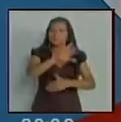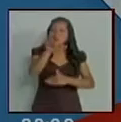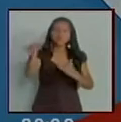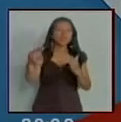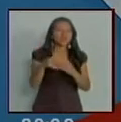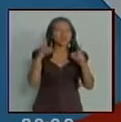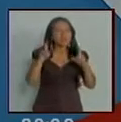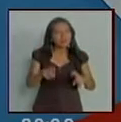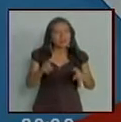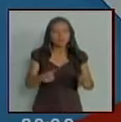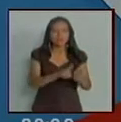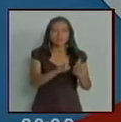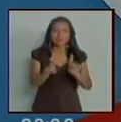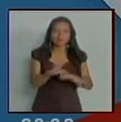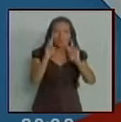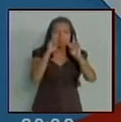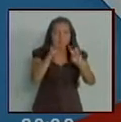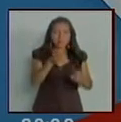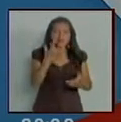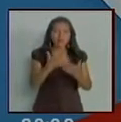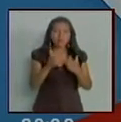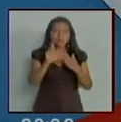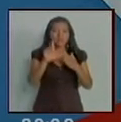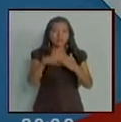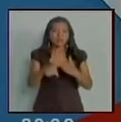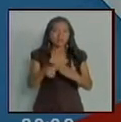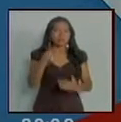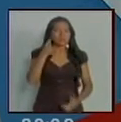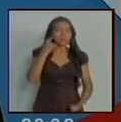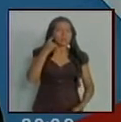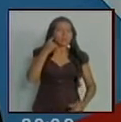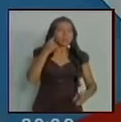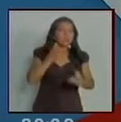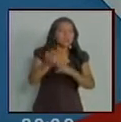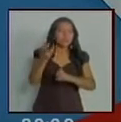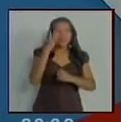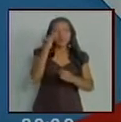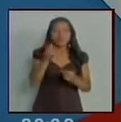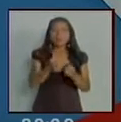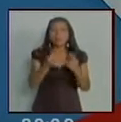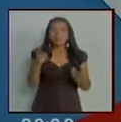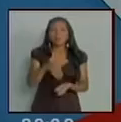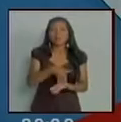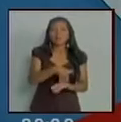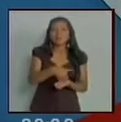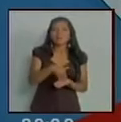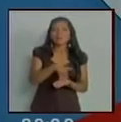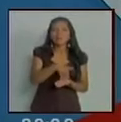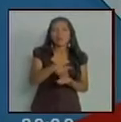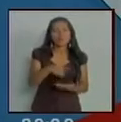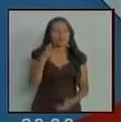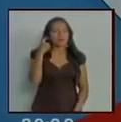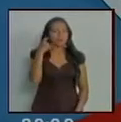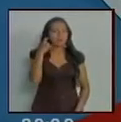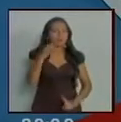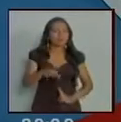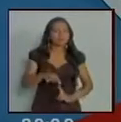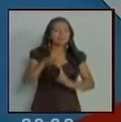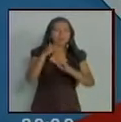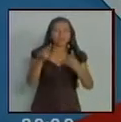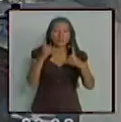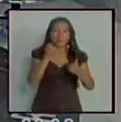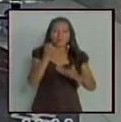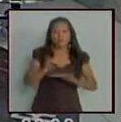centros asistenciales, uh-huh, en diagnosticar si se ha producido una lesión del oído por esos cuidados también y las terapias para salir de